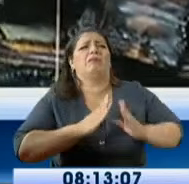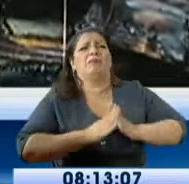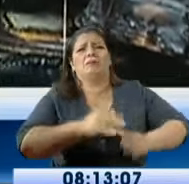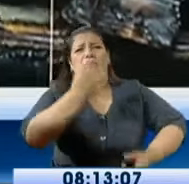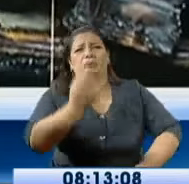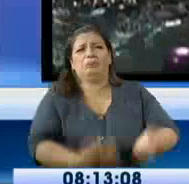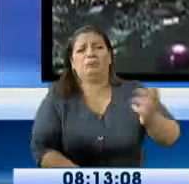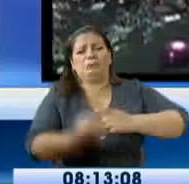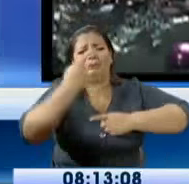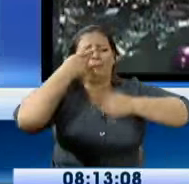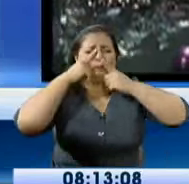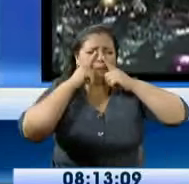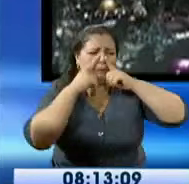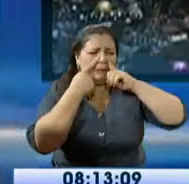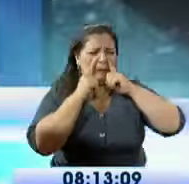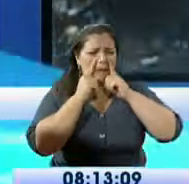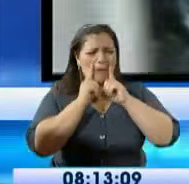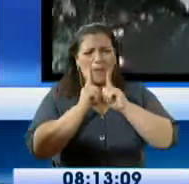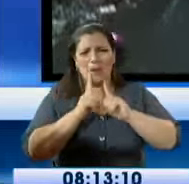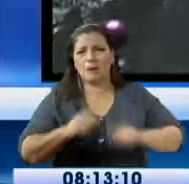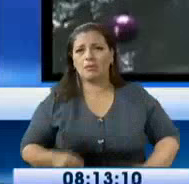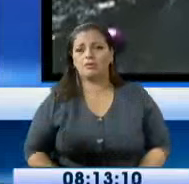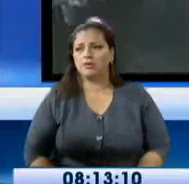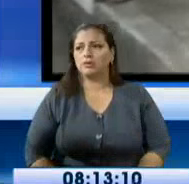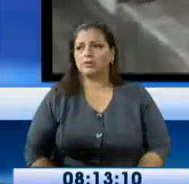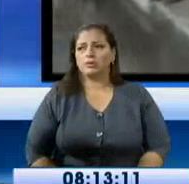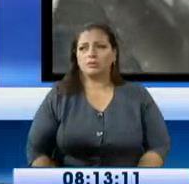perdido todo. No sabemos, estamos de viaje.